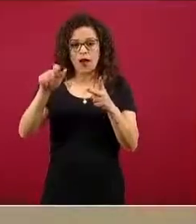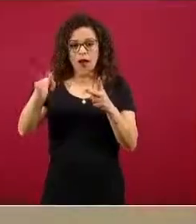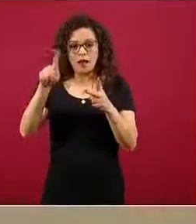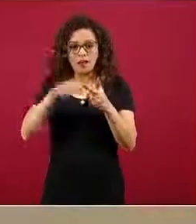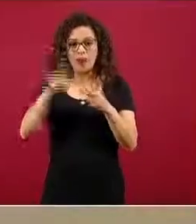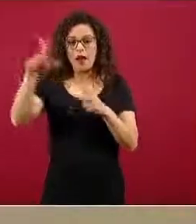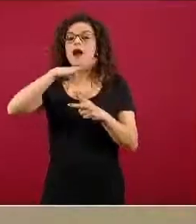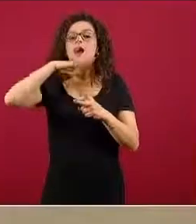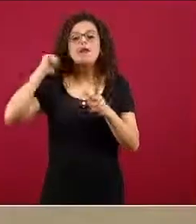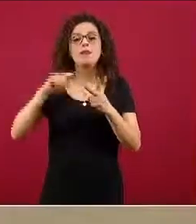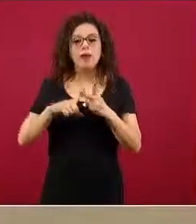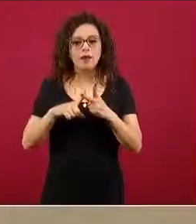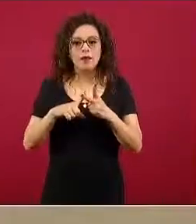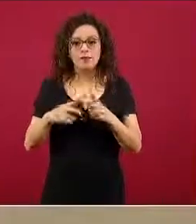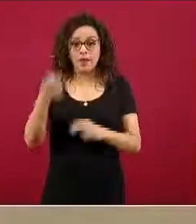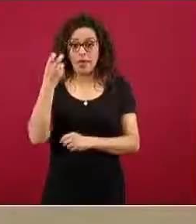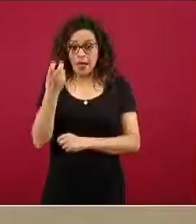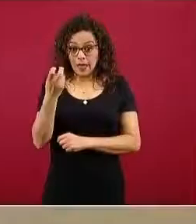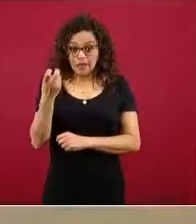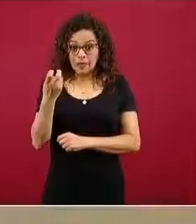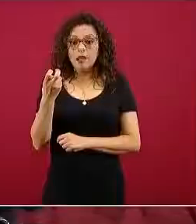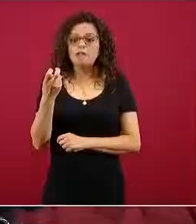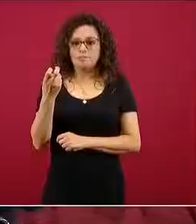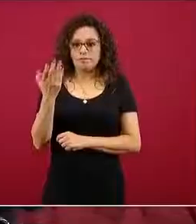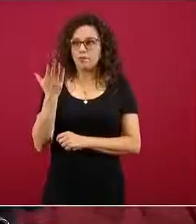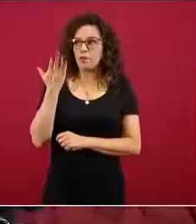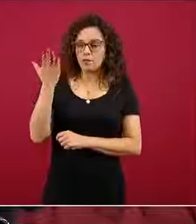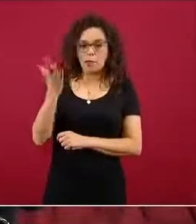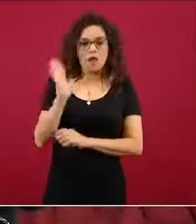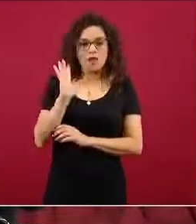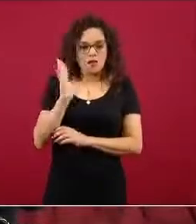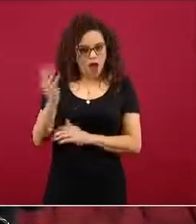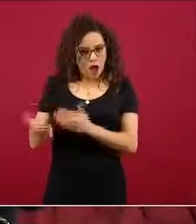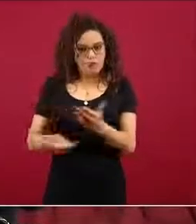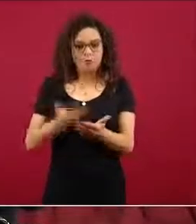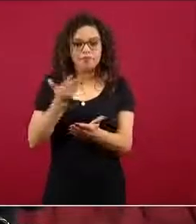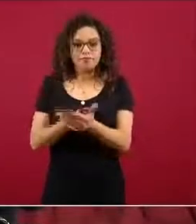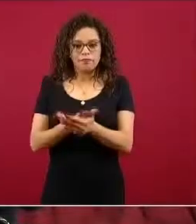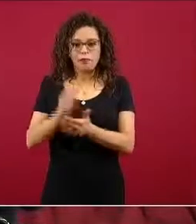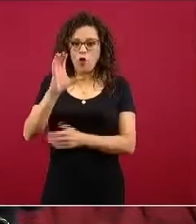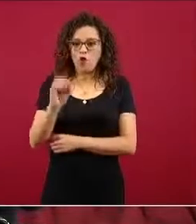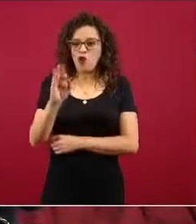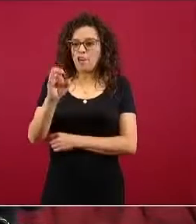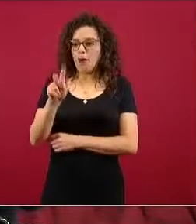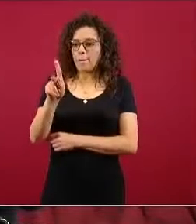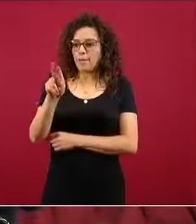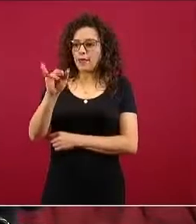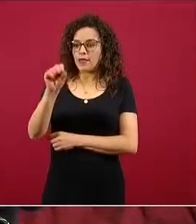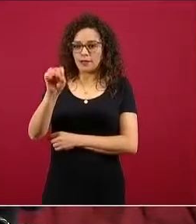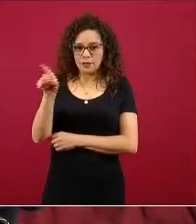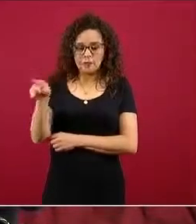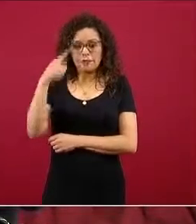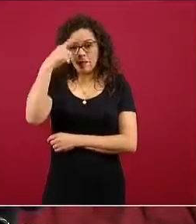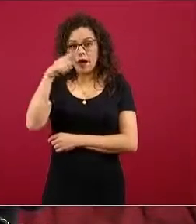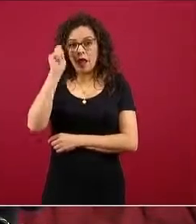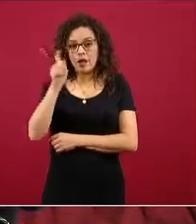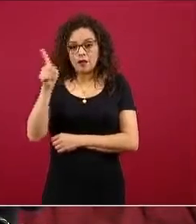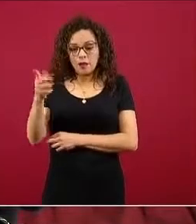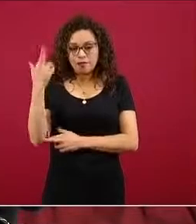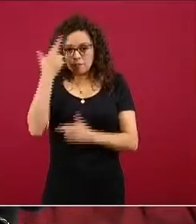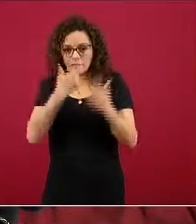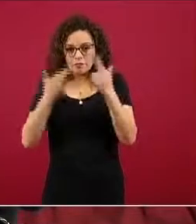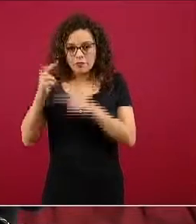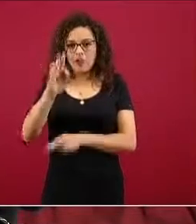Alemania. Estas solicitudes han sido apropiadamente presentadas a COFEPRIS, son protocolos de investigación de fase